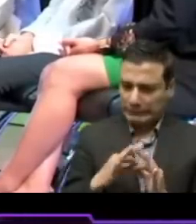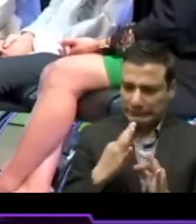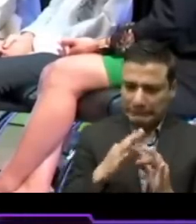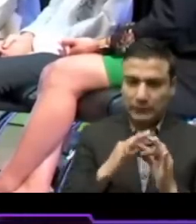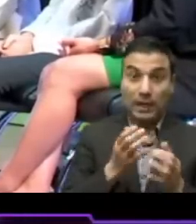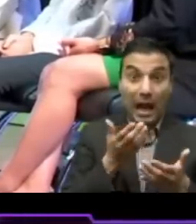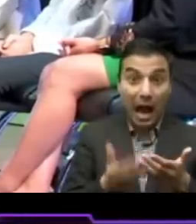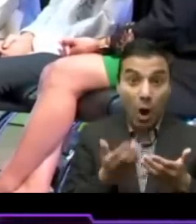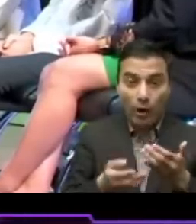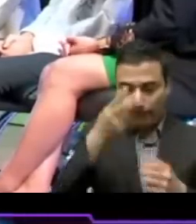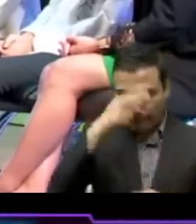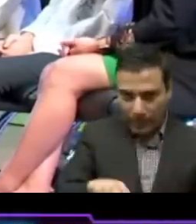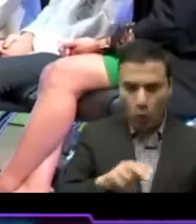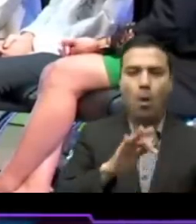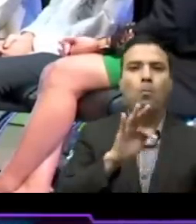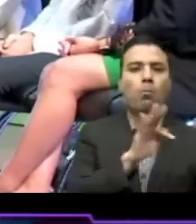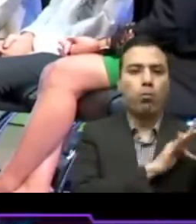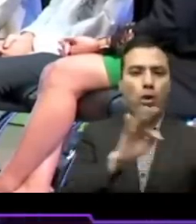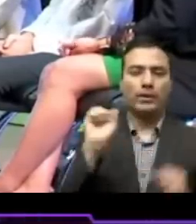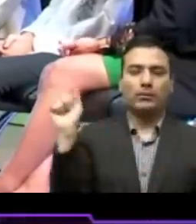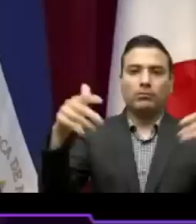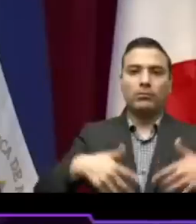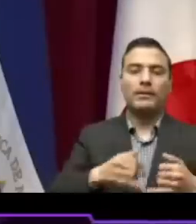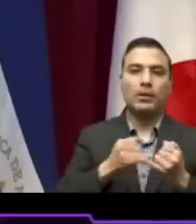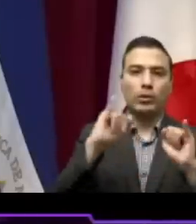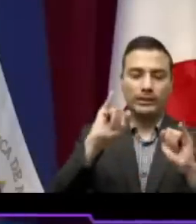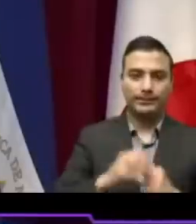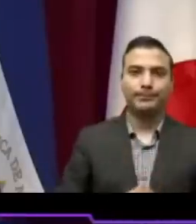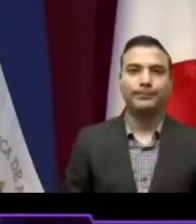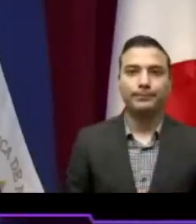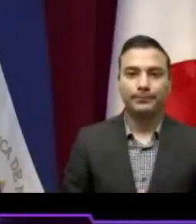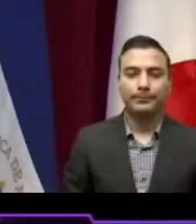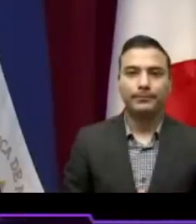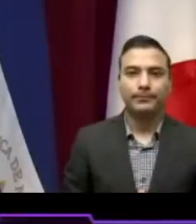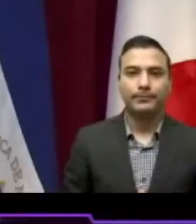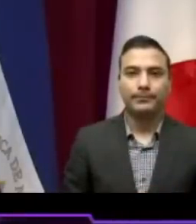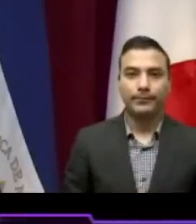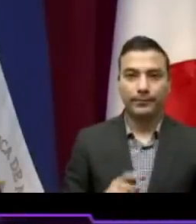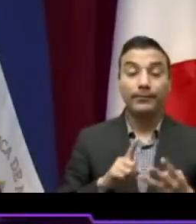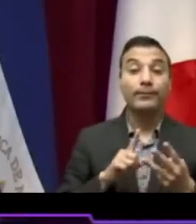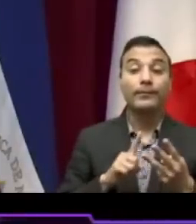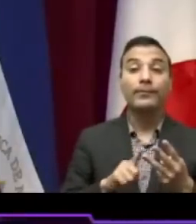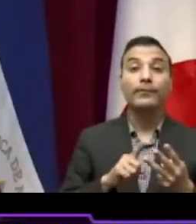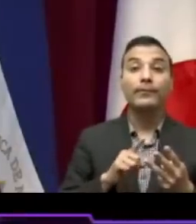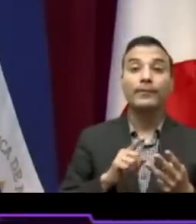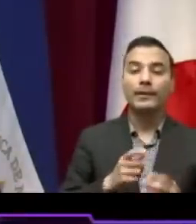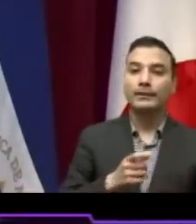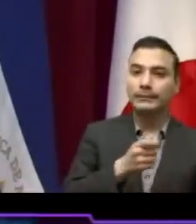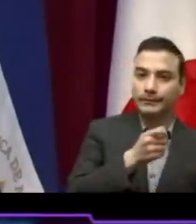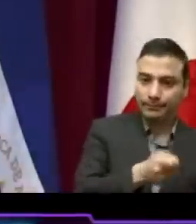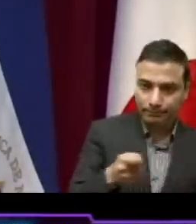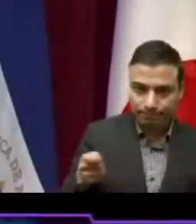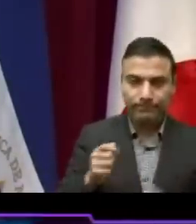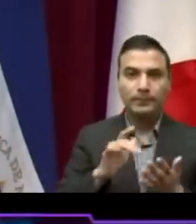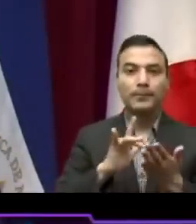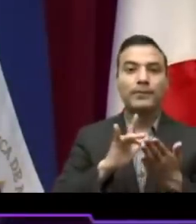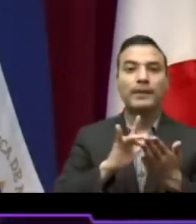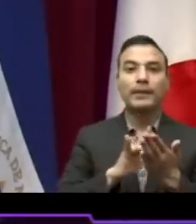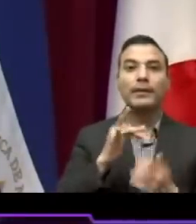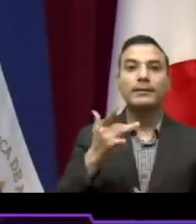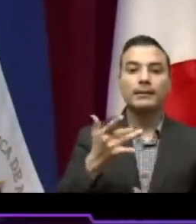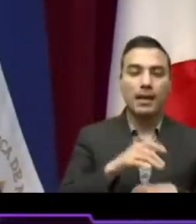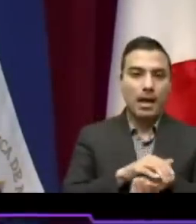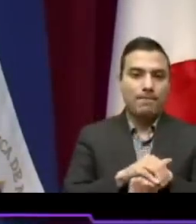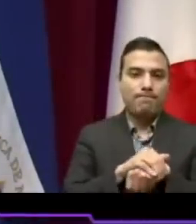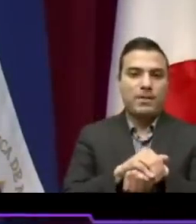estemos reunidos inaugurando este foro En tercer lugar quiero saludar y agradecer a